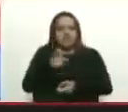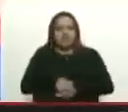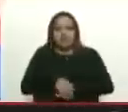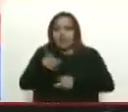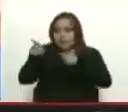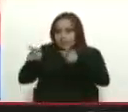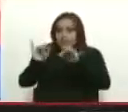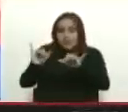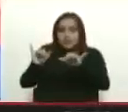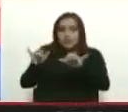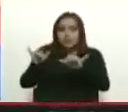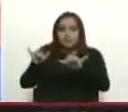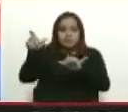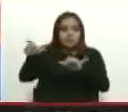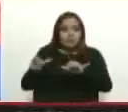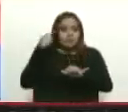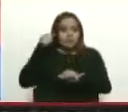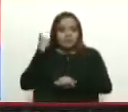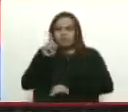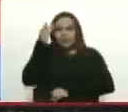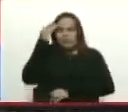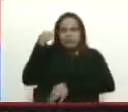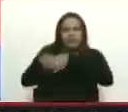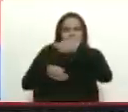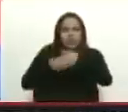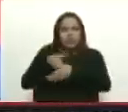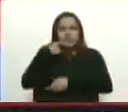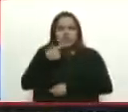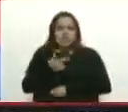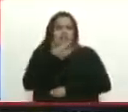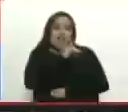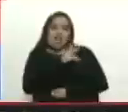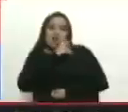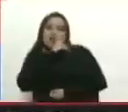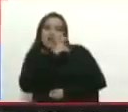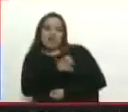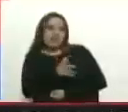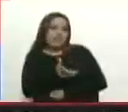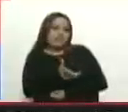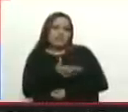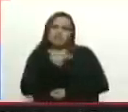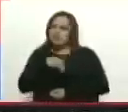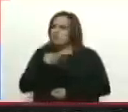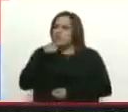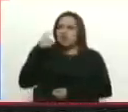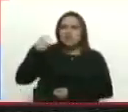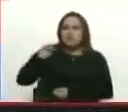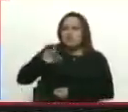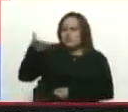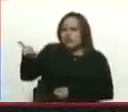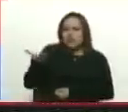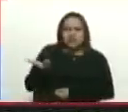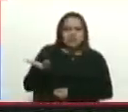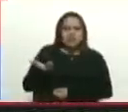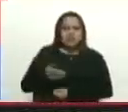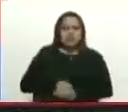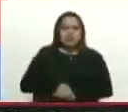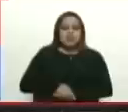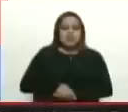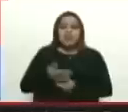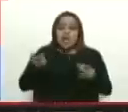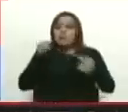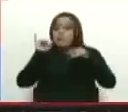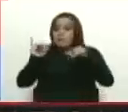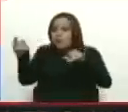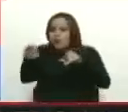ella. No sé si me explico. Para decir, fue un fracaso. Nosotros no tenemos necesidad de decir que fue un fracaso. Lo están diciendo ellos